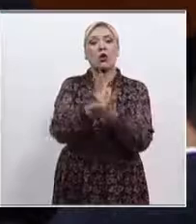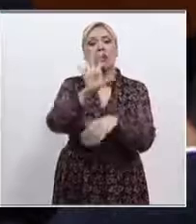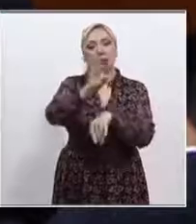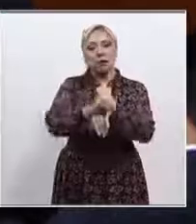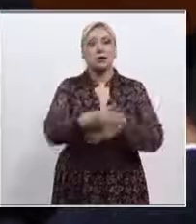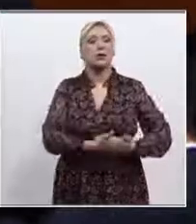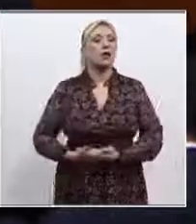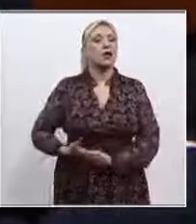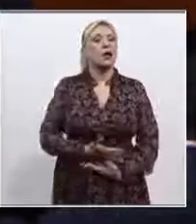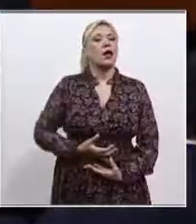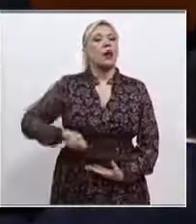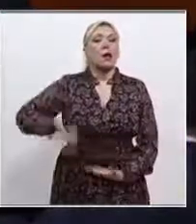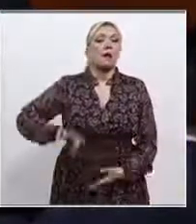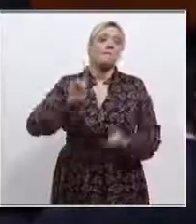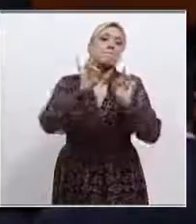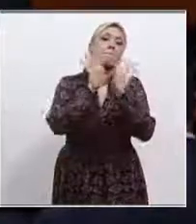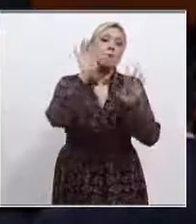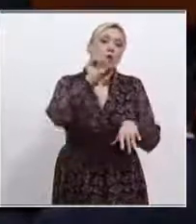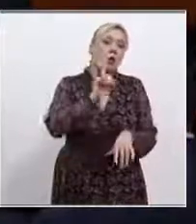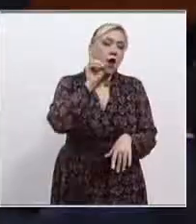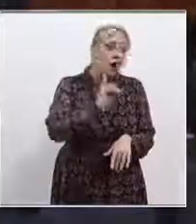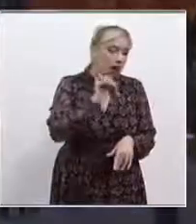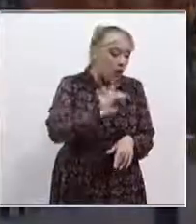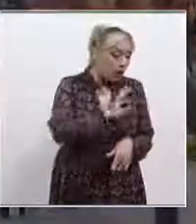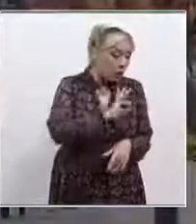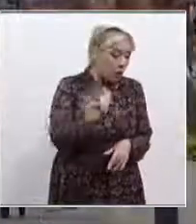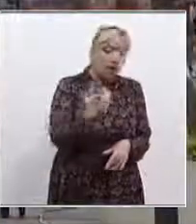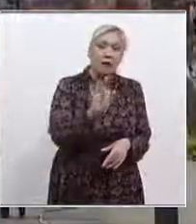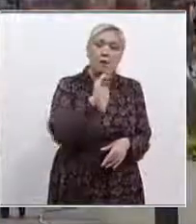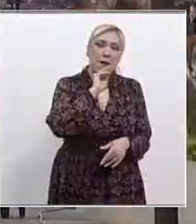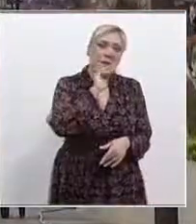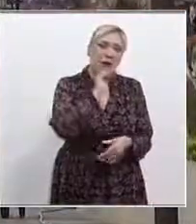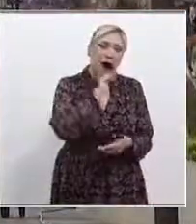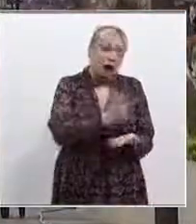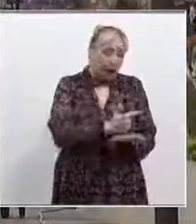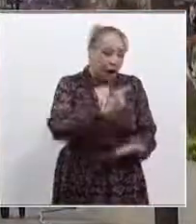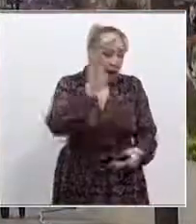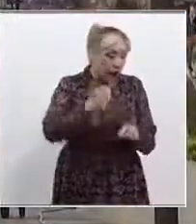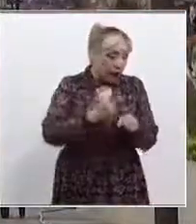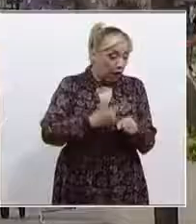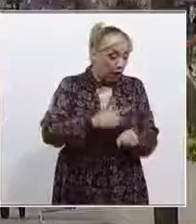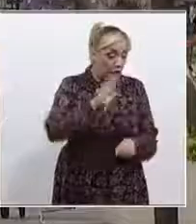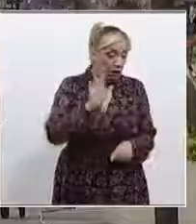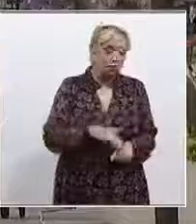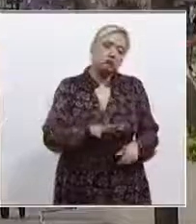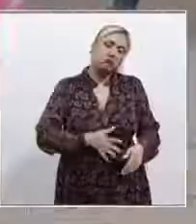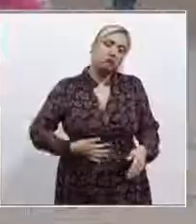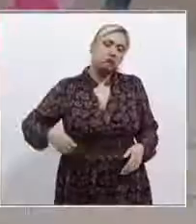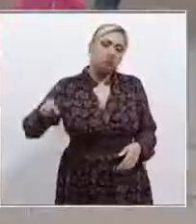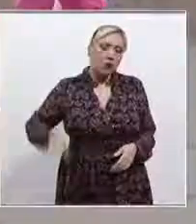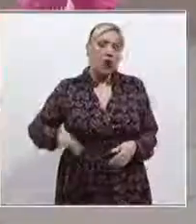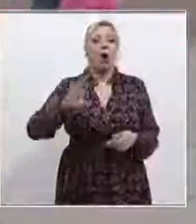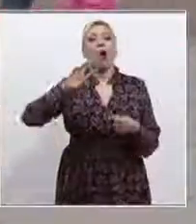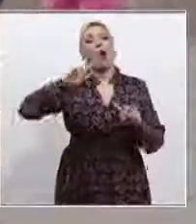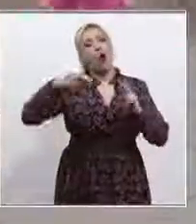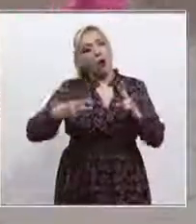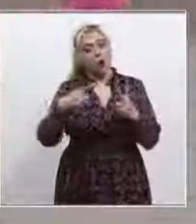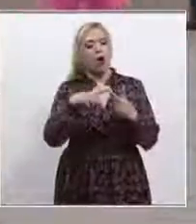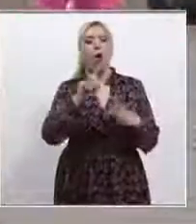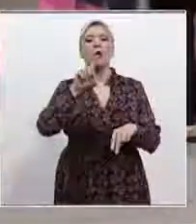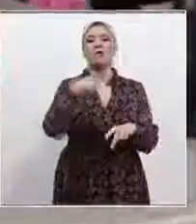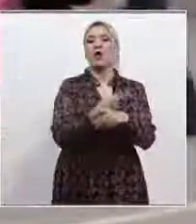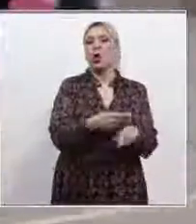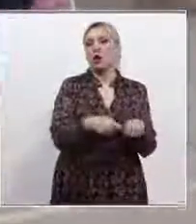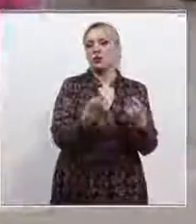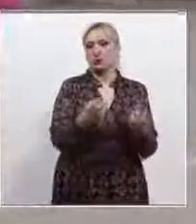embarazo cuando la vida de la mujer estuviera en peligro de muerte o cuando el embarazo fuera producto de una violación. La resolución fue aprobada por